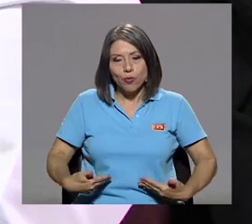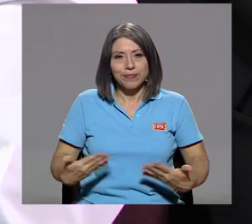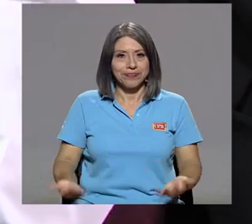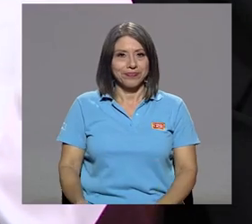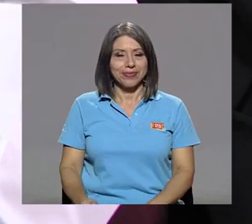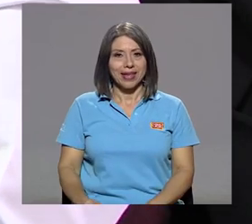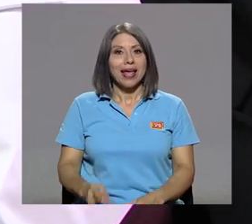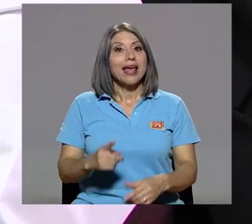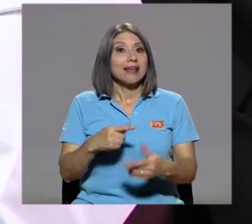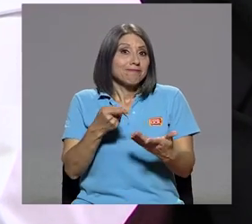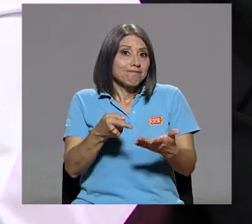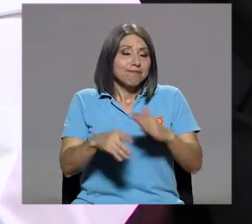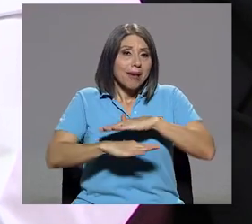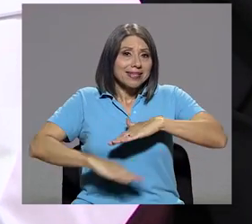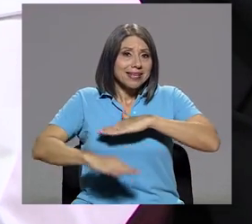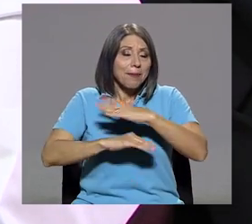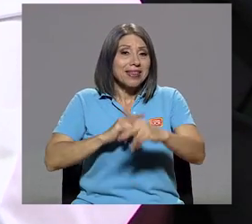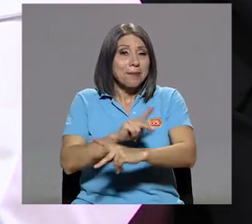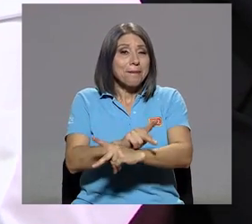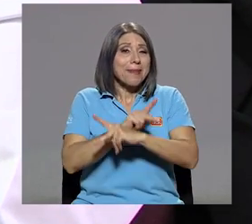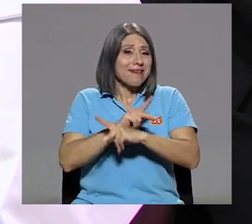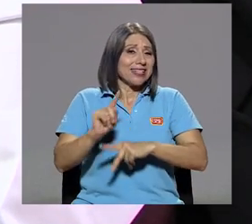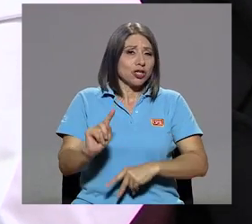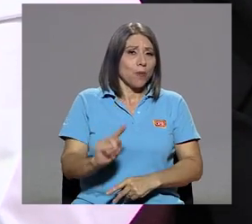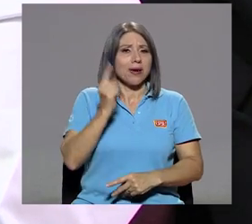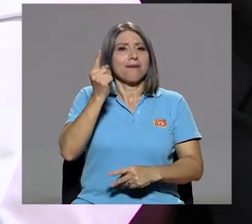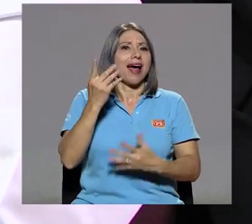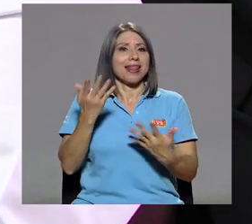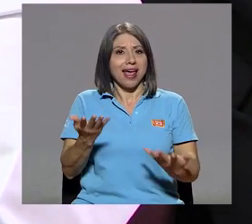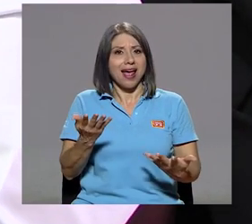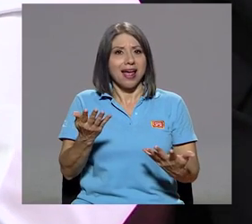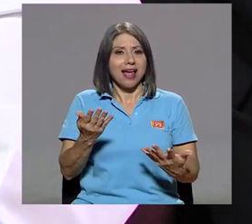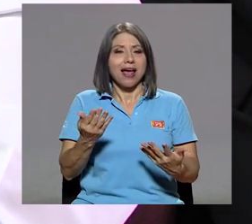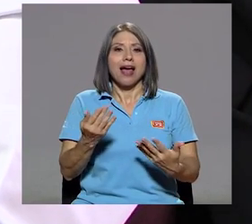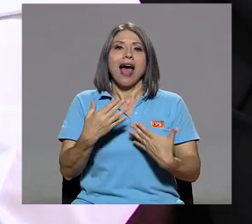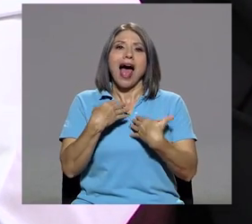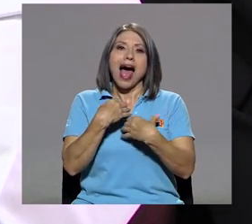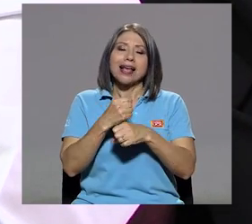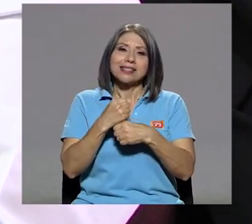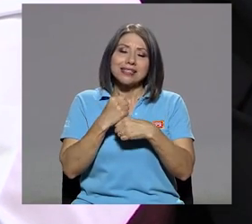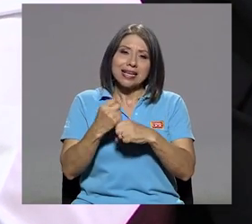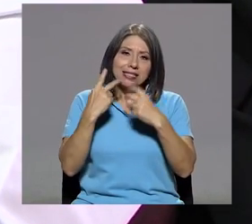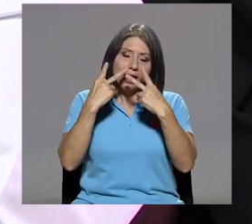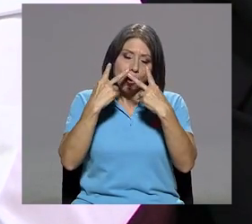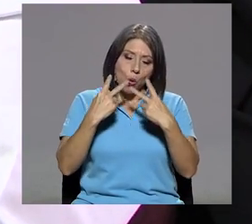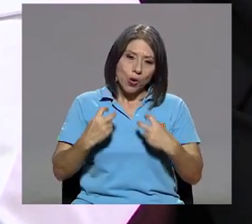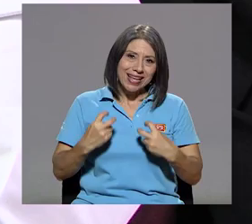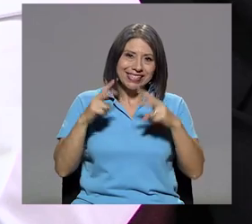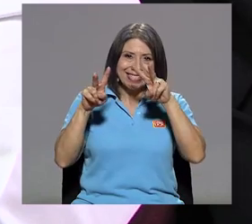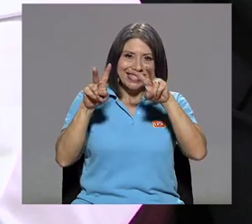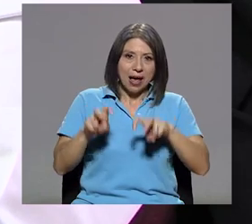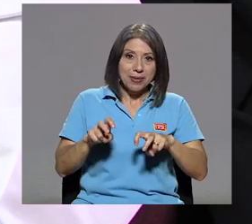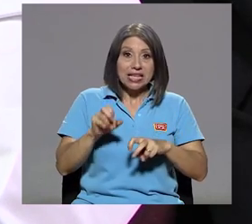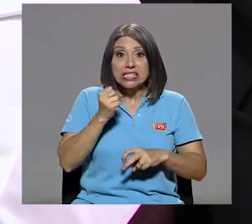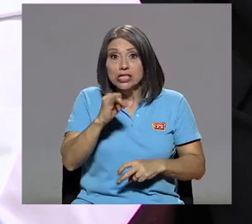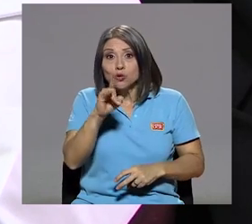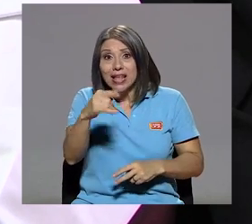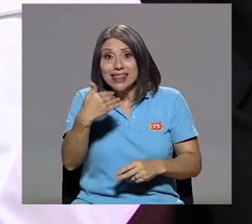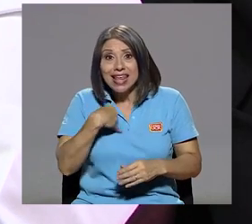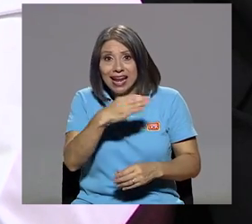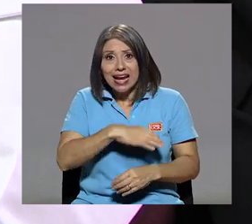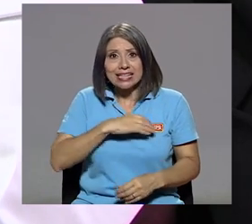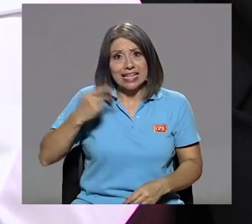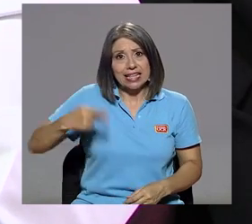En realidad, entonces, eso es básicamente la prevención primaria sería hacerse un examen, si usted tiene los factores de riesgo más